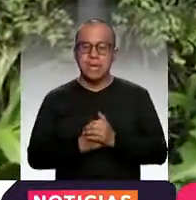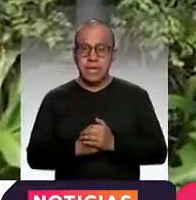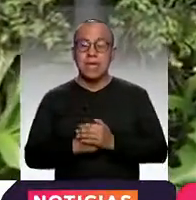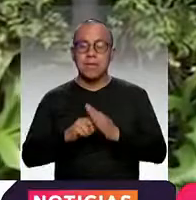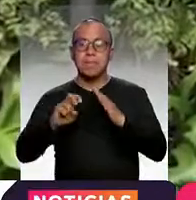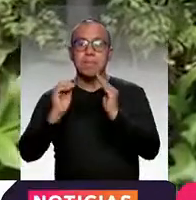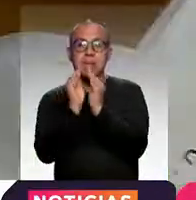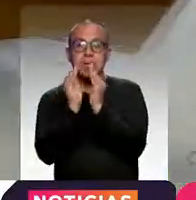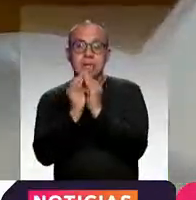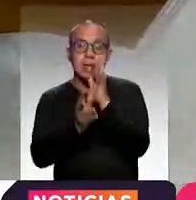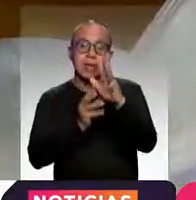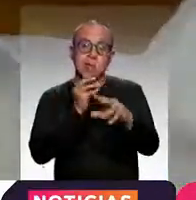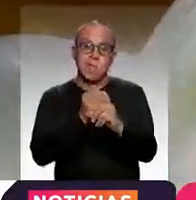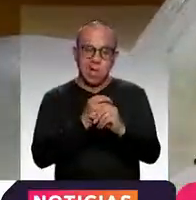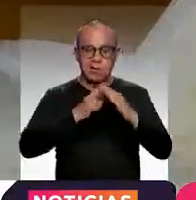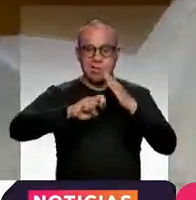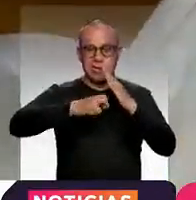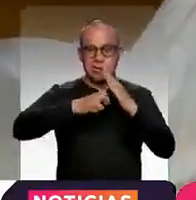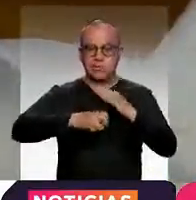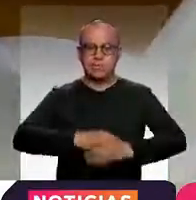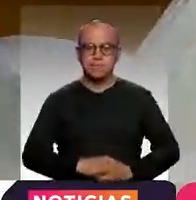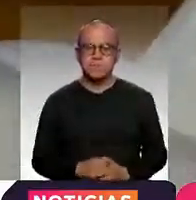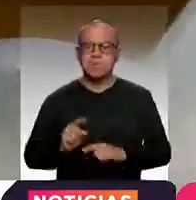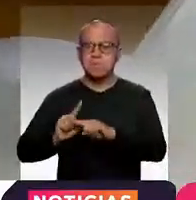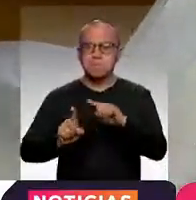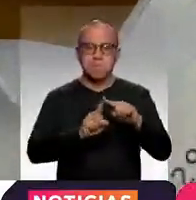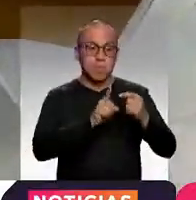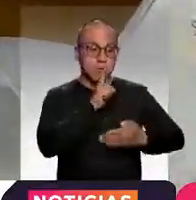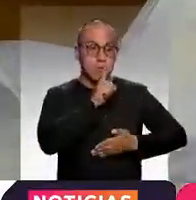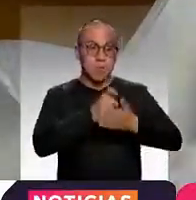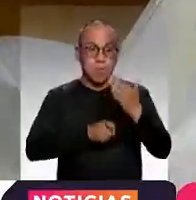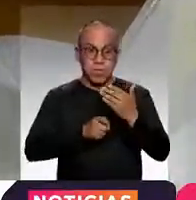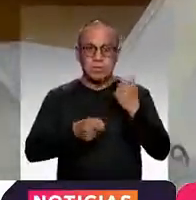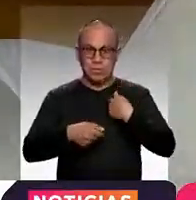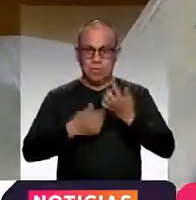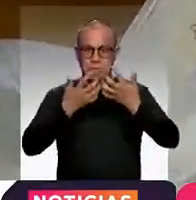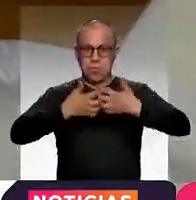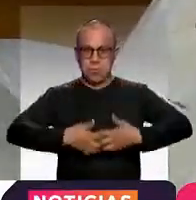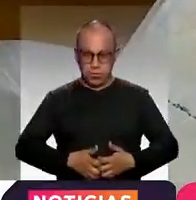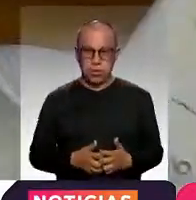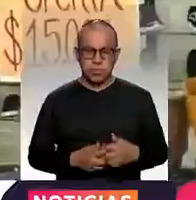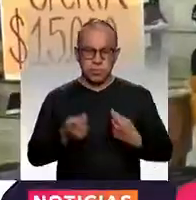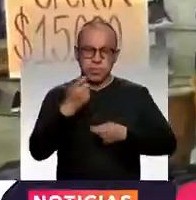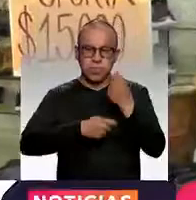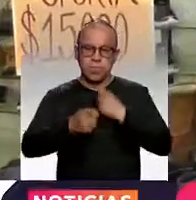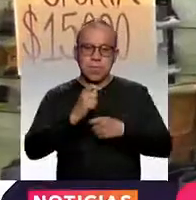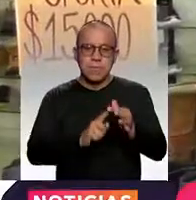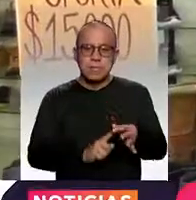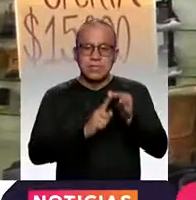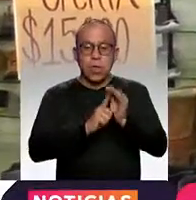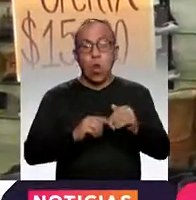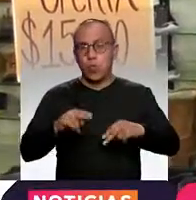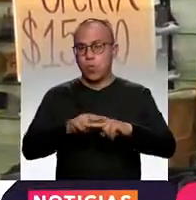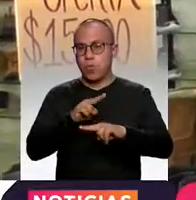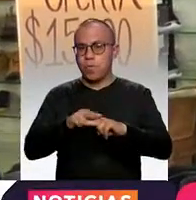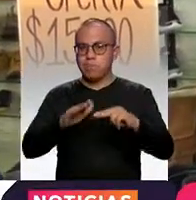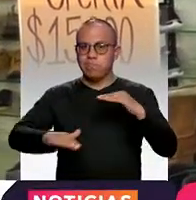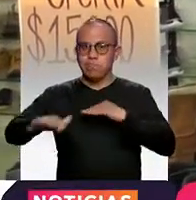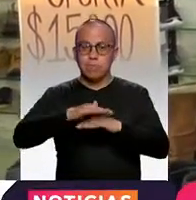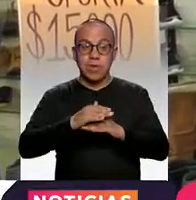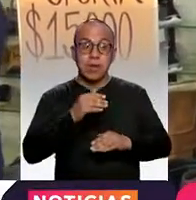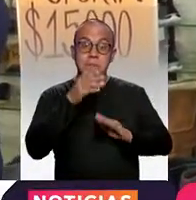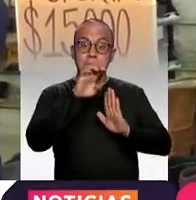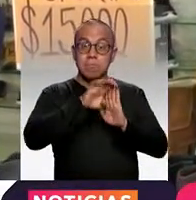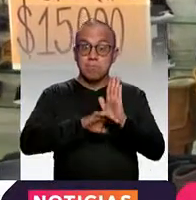también jardines infantiles. Se benefician los contribuyentes del impuesto de industria y comercio, tanto del régimen común como preferencial, que durante la cuarentena hayan